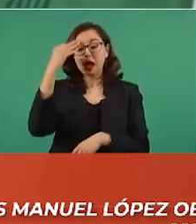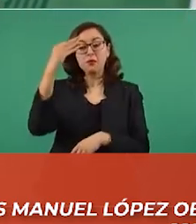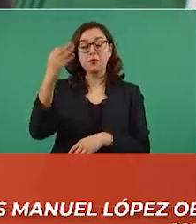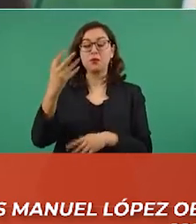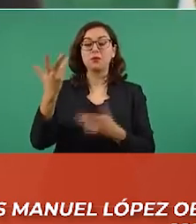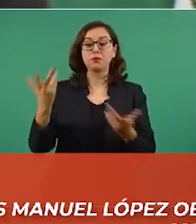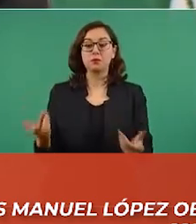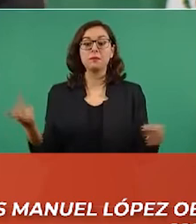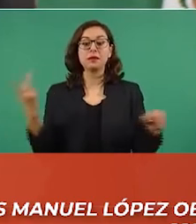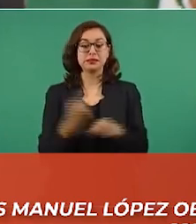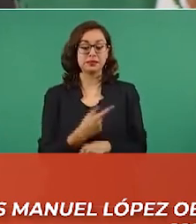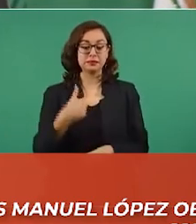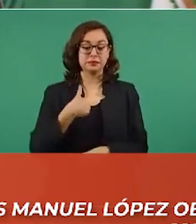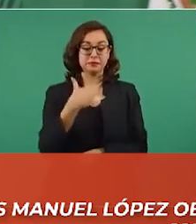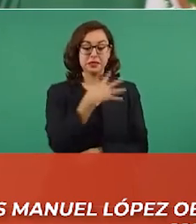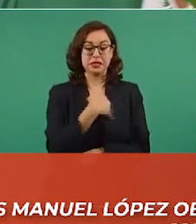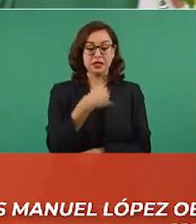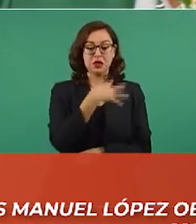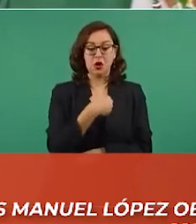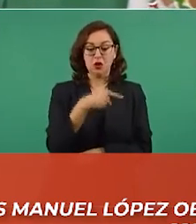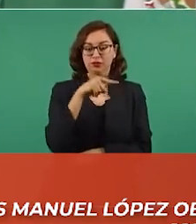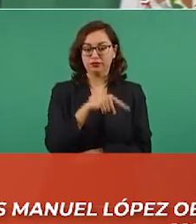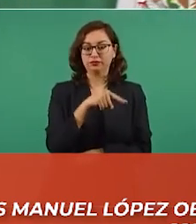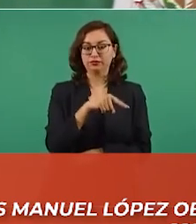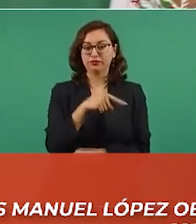un Ferrari.